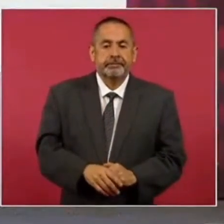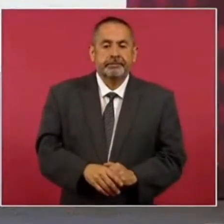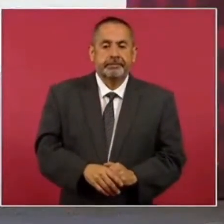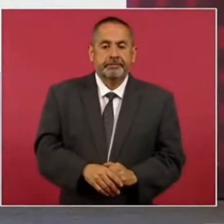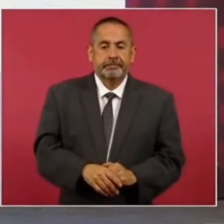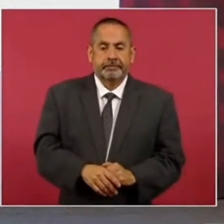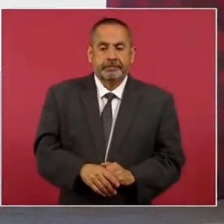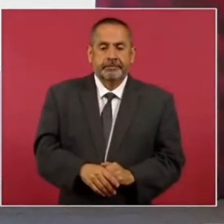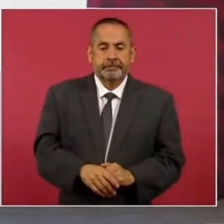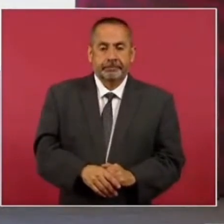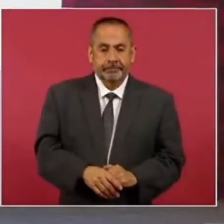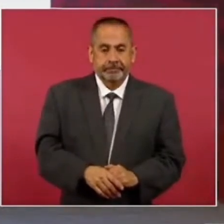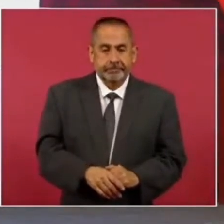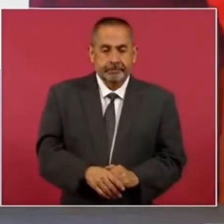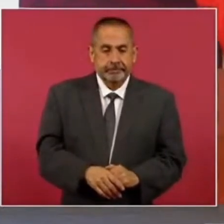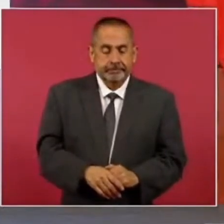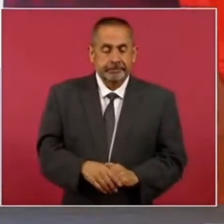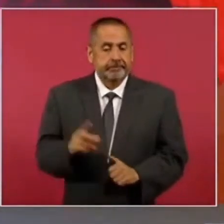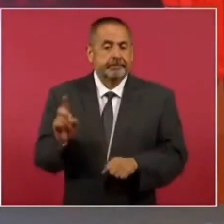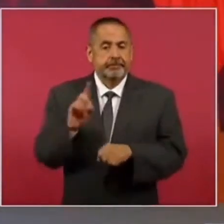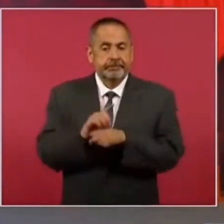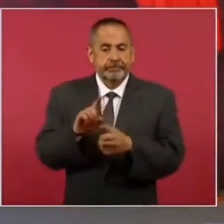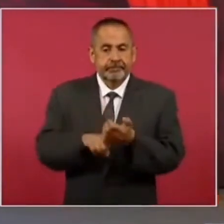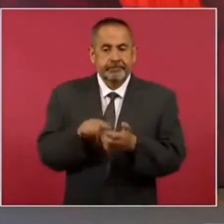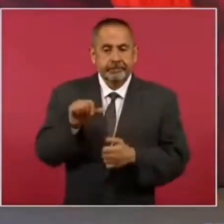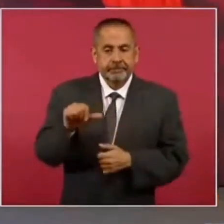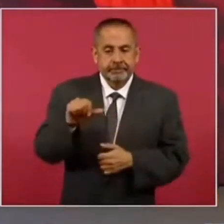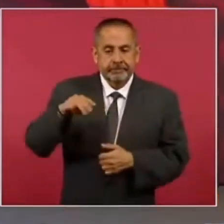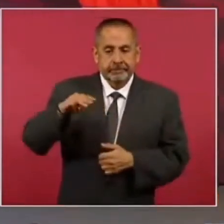Y este es el 16 de marzo.